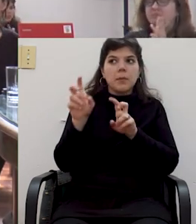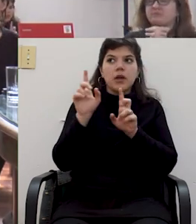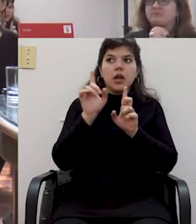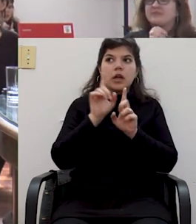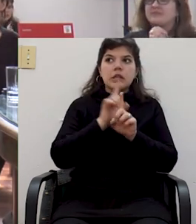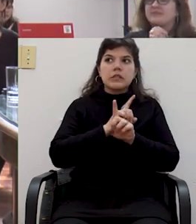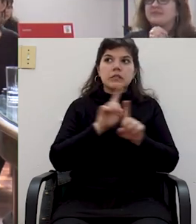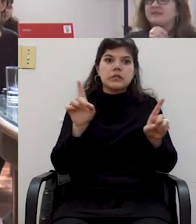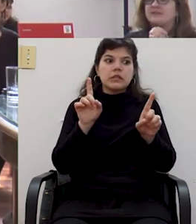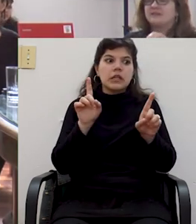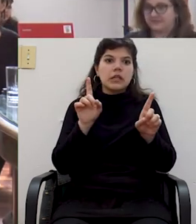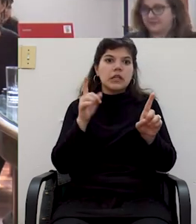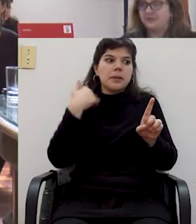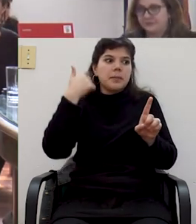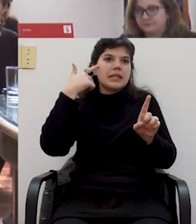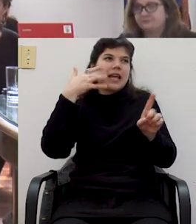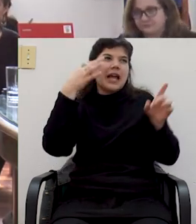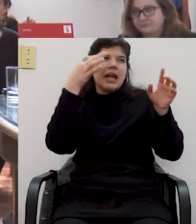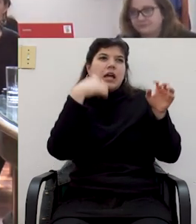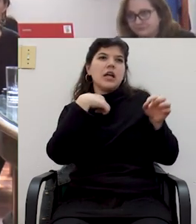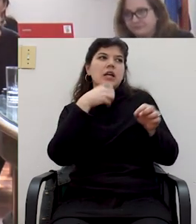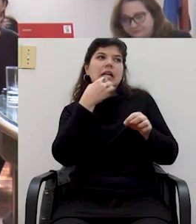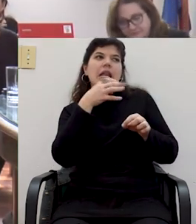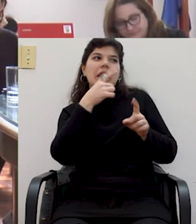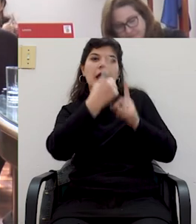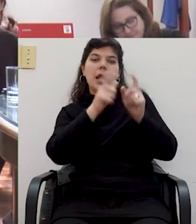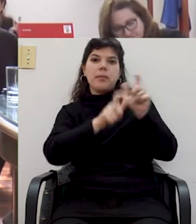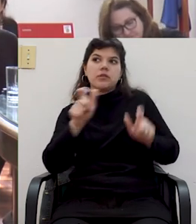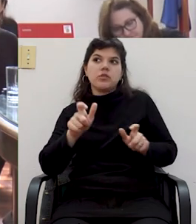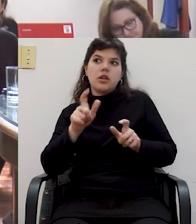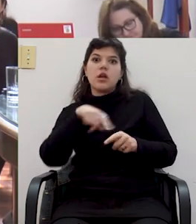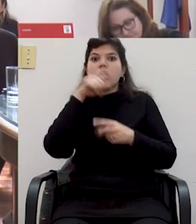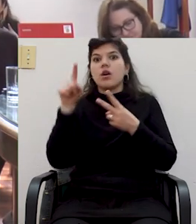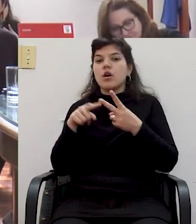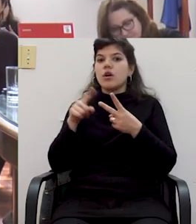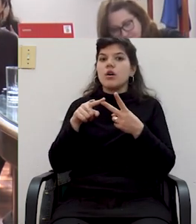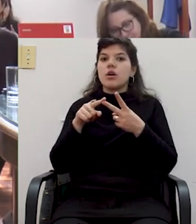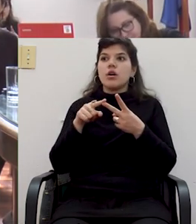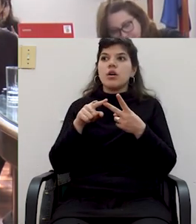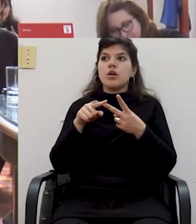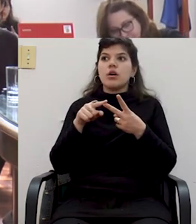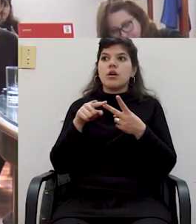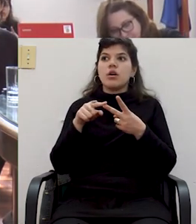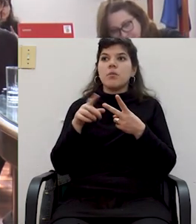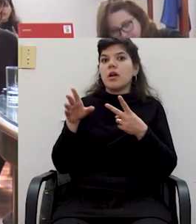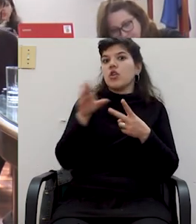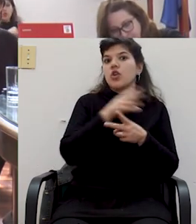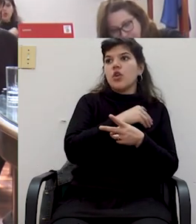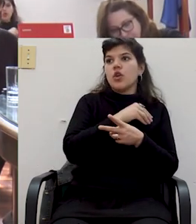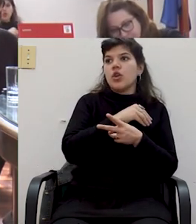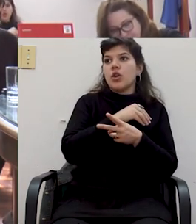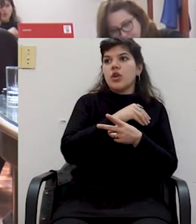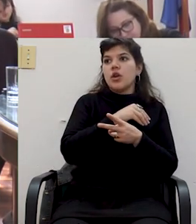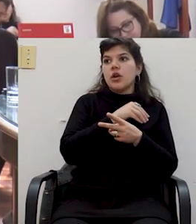generar etiquetas que terminen profundizando en la discusión, y por otro lado, como para todos, para todos